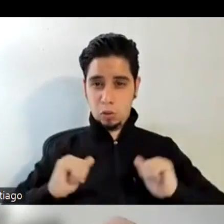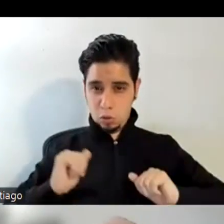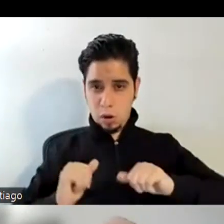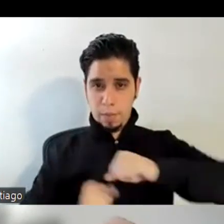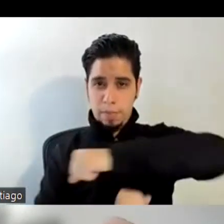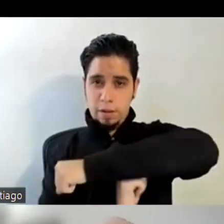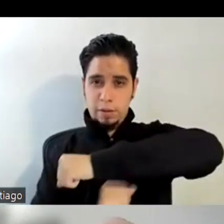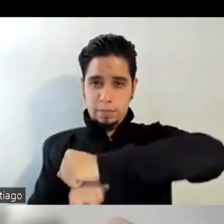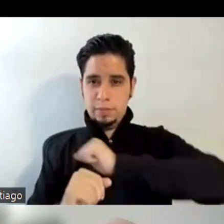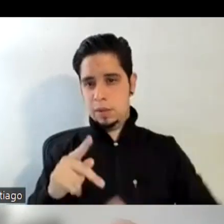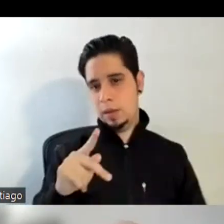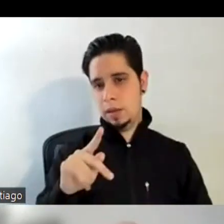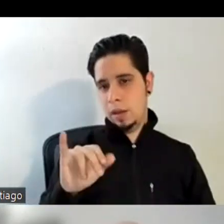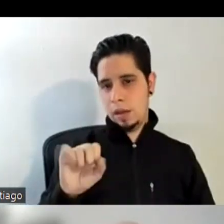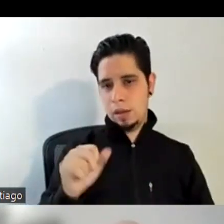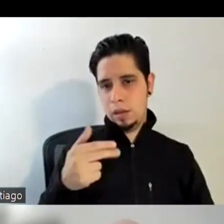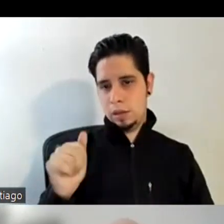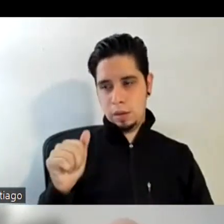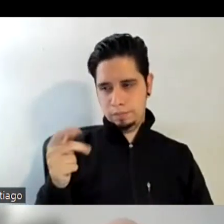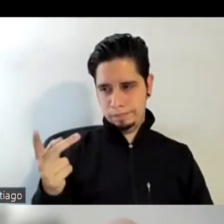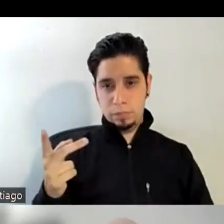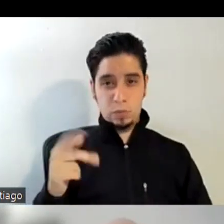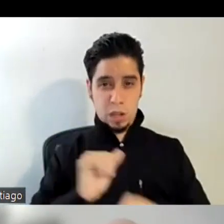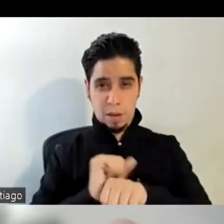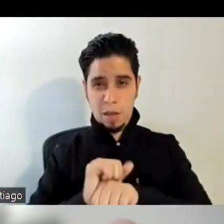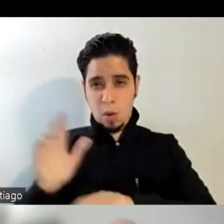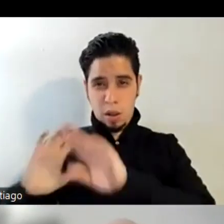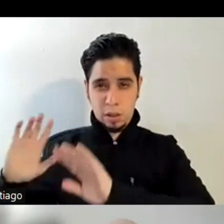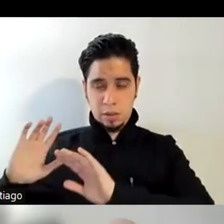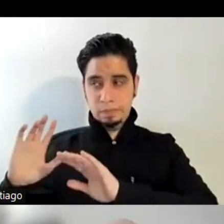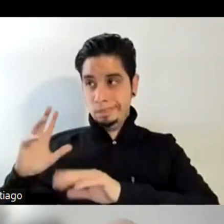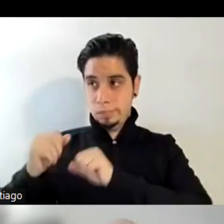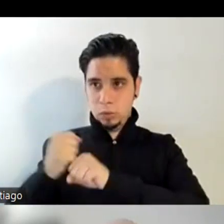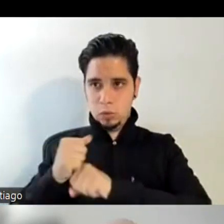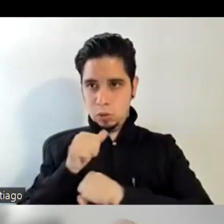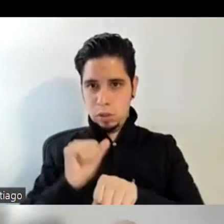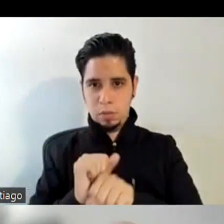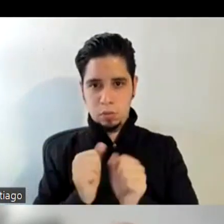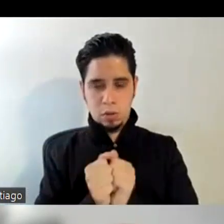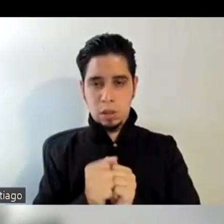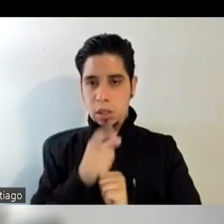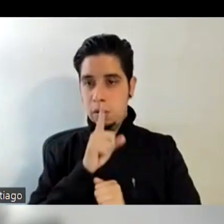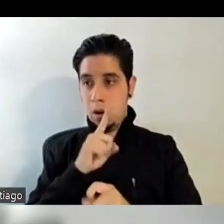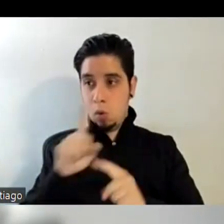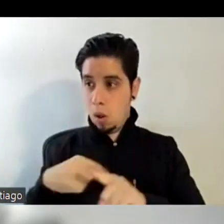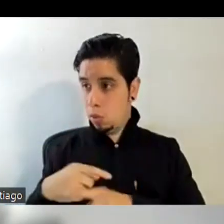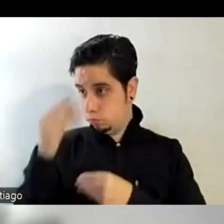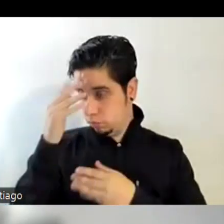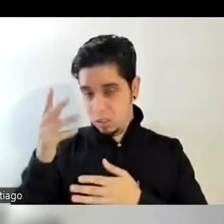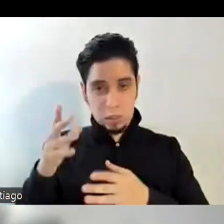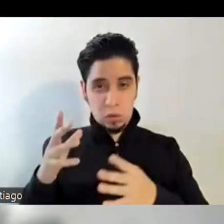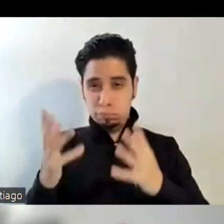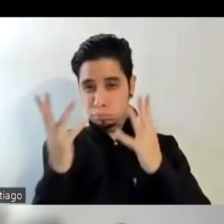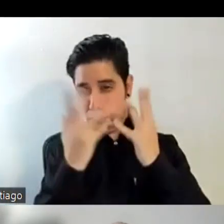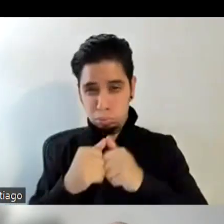era parte, ¿verdad? Habíamos hecho otros montajes juntos y hacía años que no colaborábamos y fue como magia. Fue juntarnos a trabajar y fue magia. A